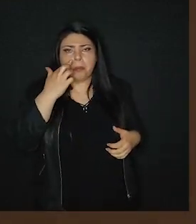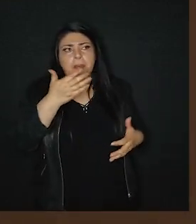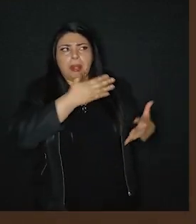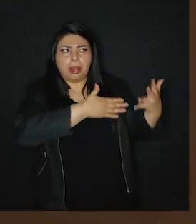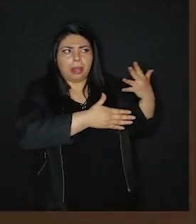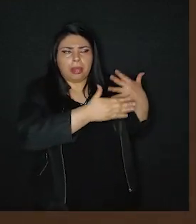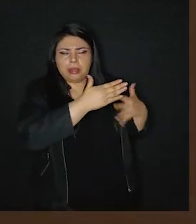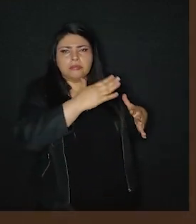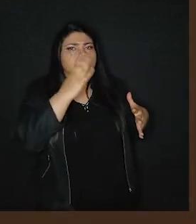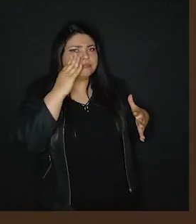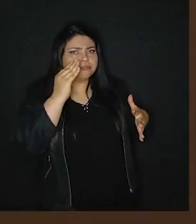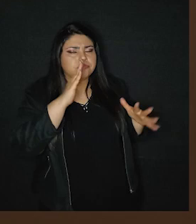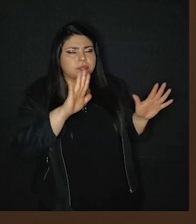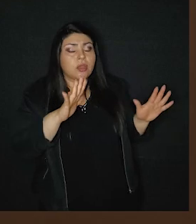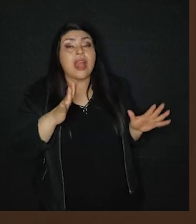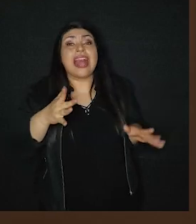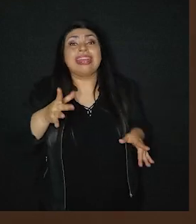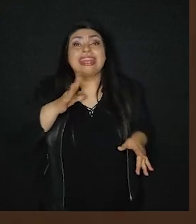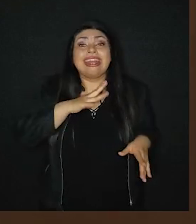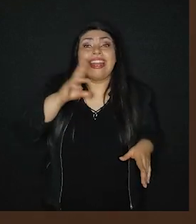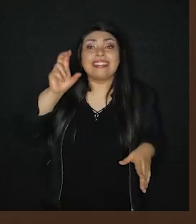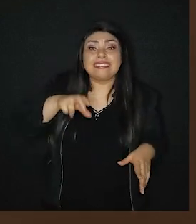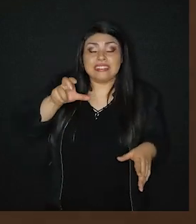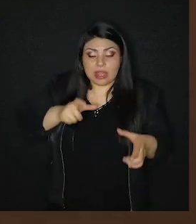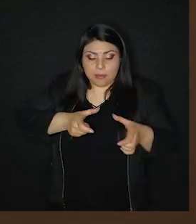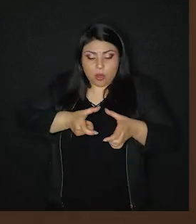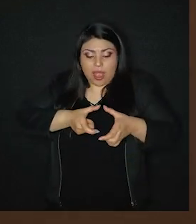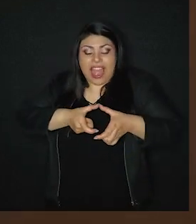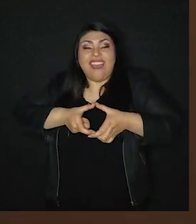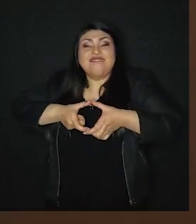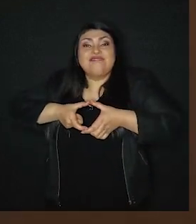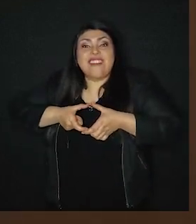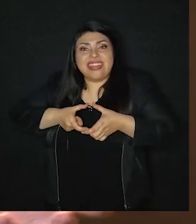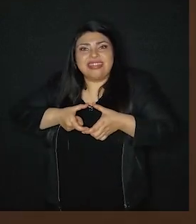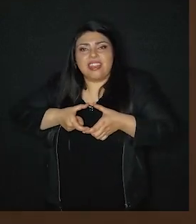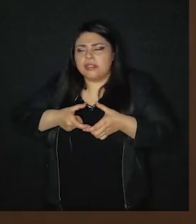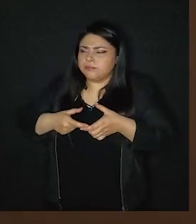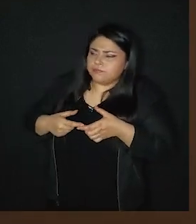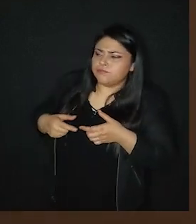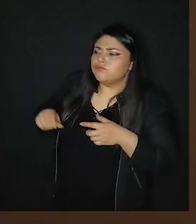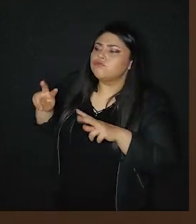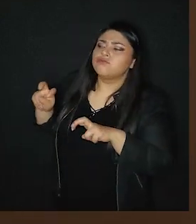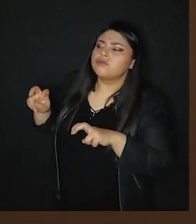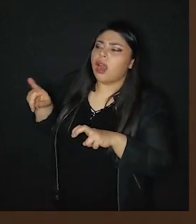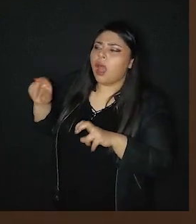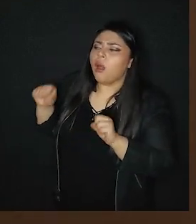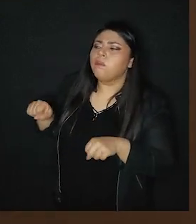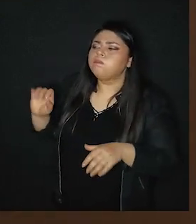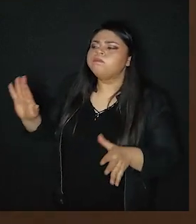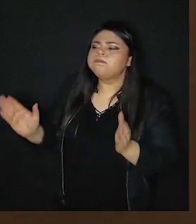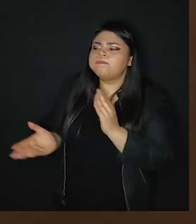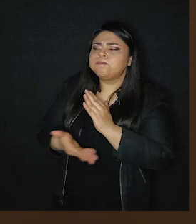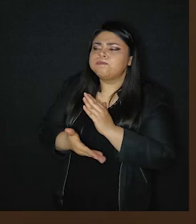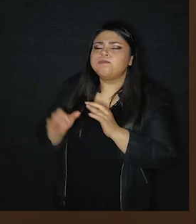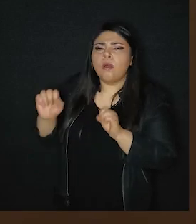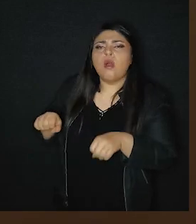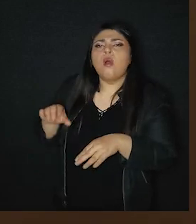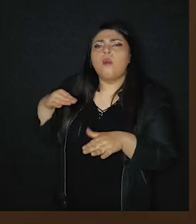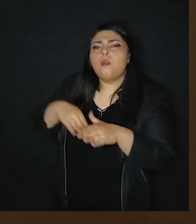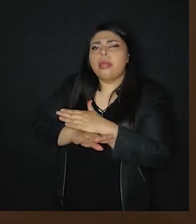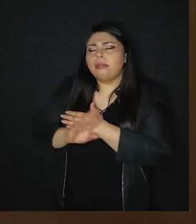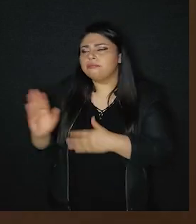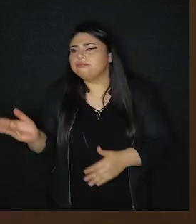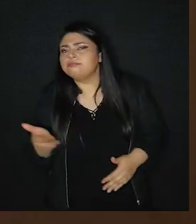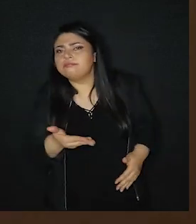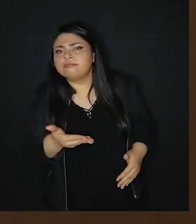Yo dejé mi gafete que me identificaba mal como parte del equipo que podía entrar con él atrás y y